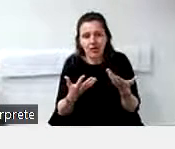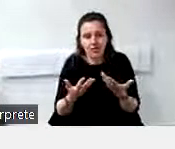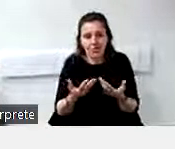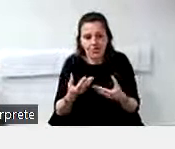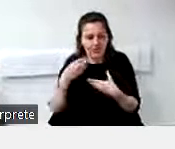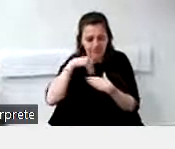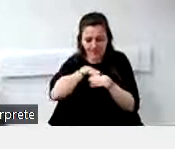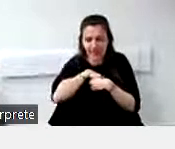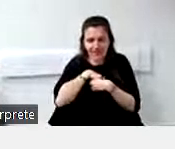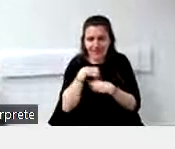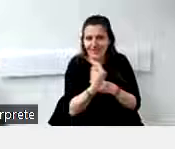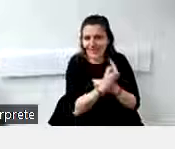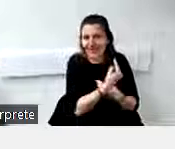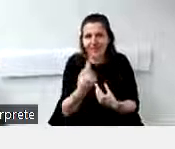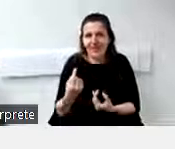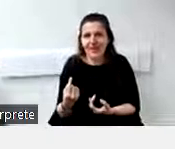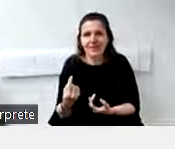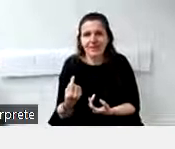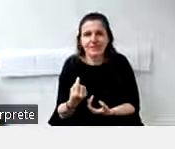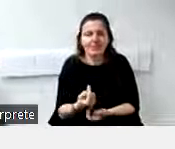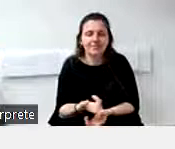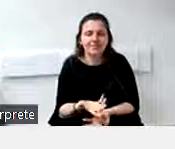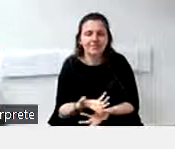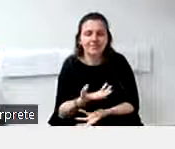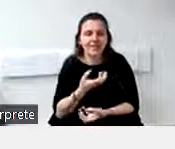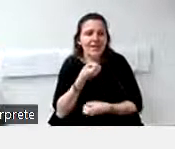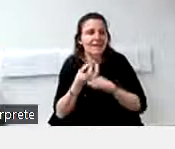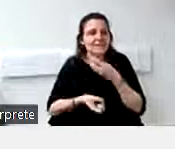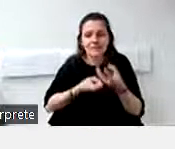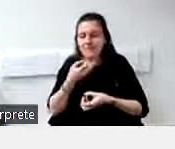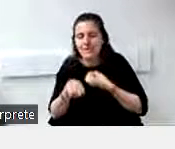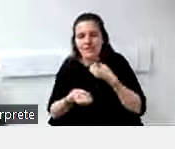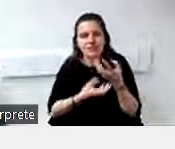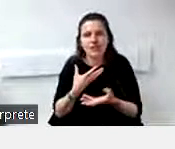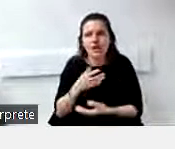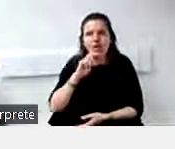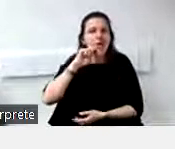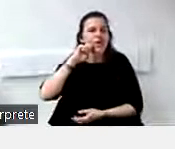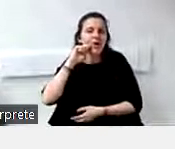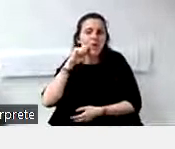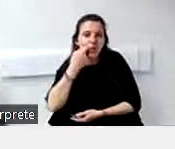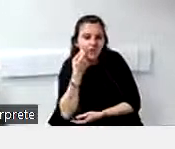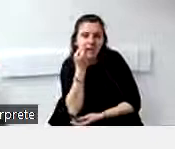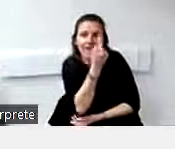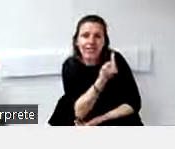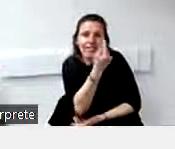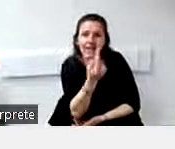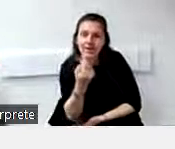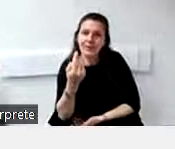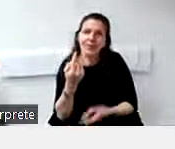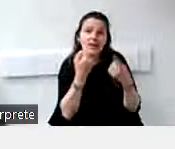su expresión afectiva, sus deseos, sus atracciones de una manera